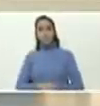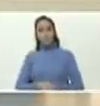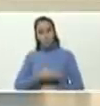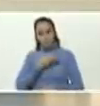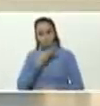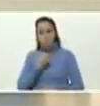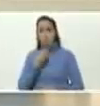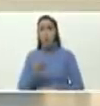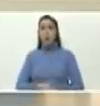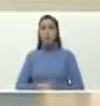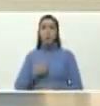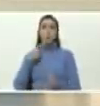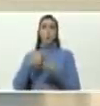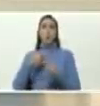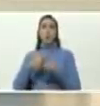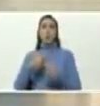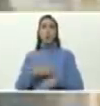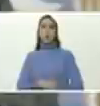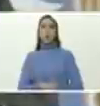favorables, positivos,